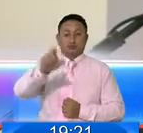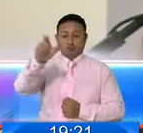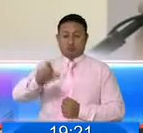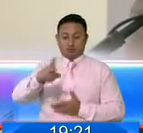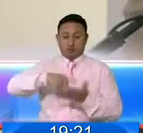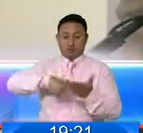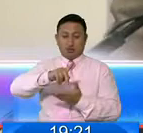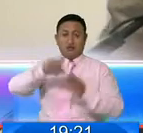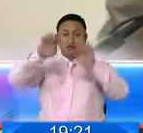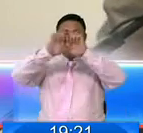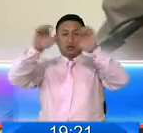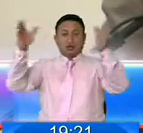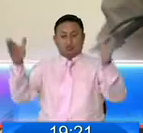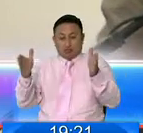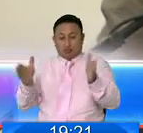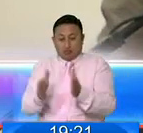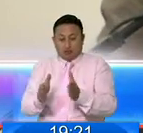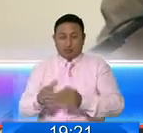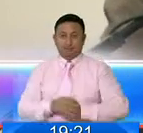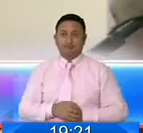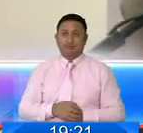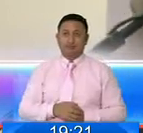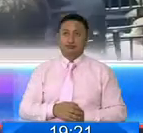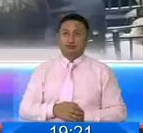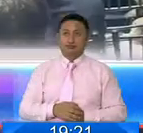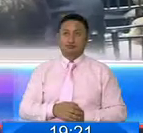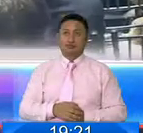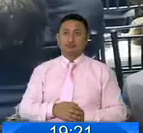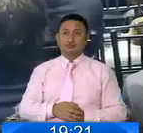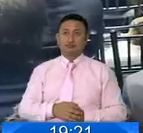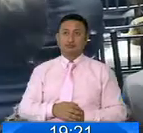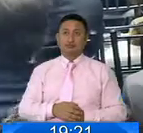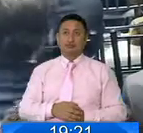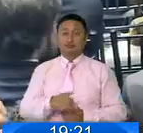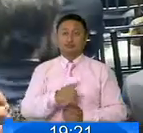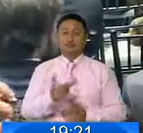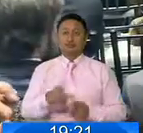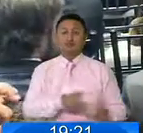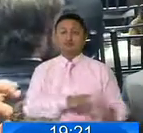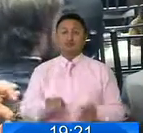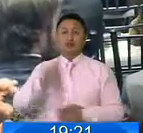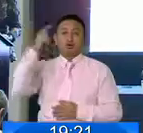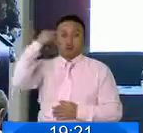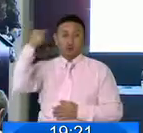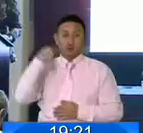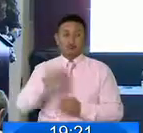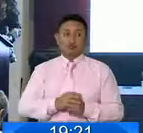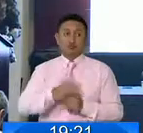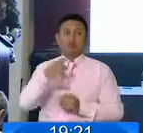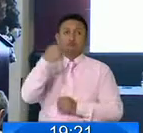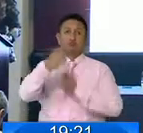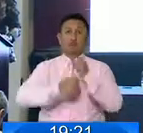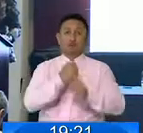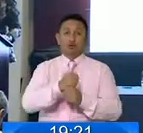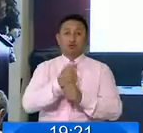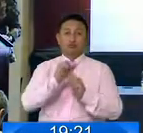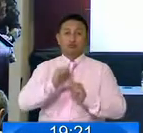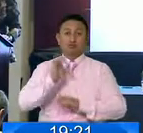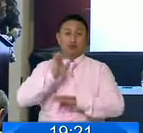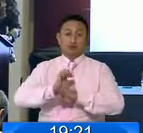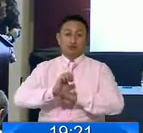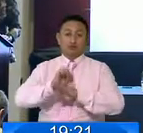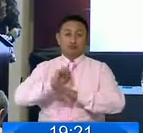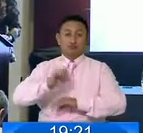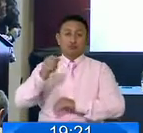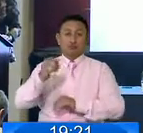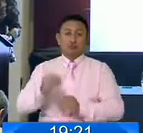son micro, pequeños y medianos empresarios. Con este plan, el gobierno central espera que en los próximos años el Ecuador pueda recibir gran